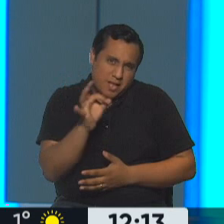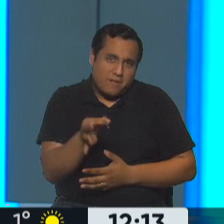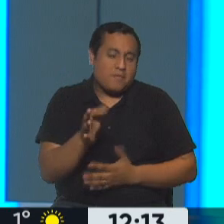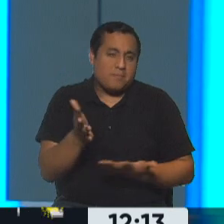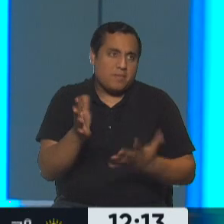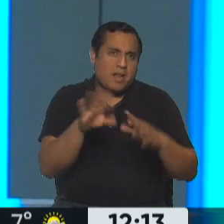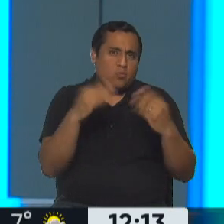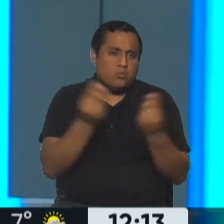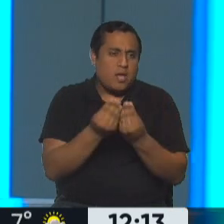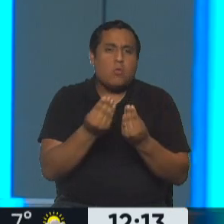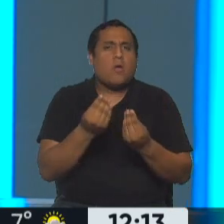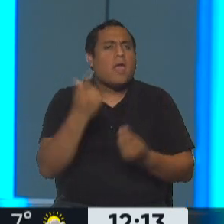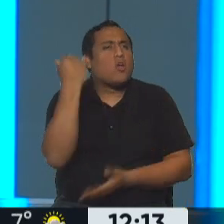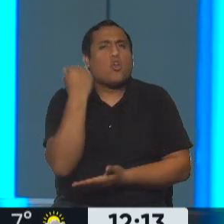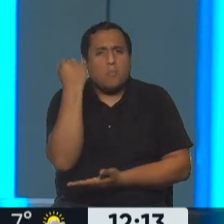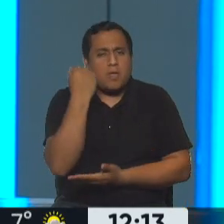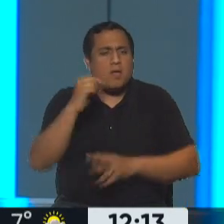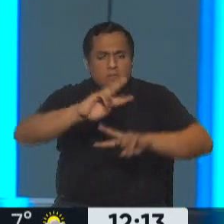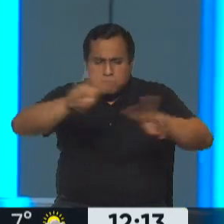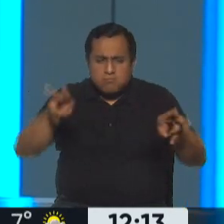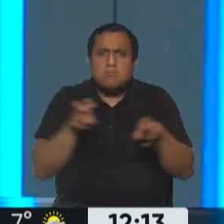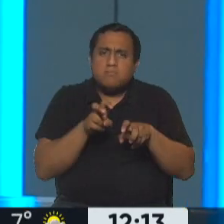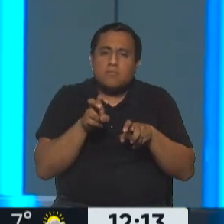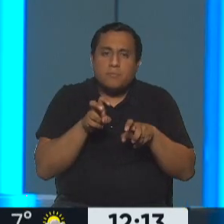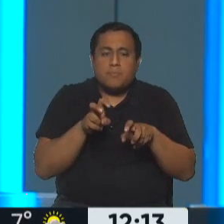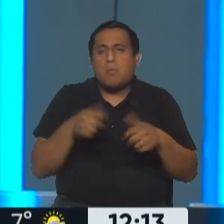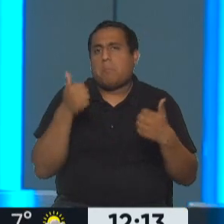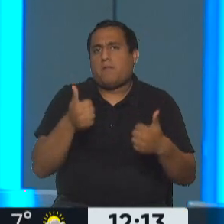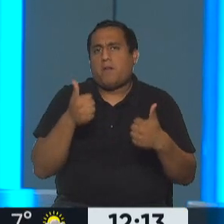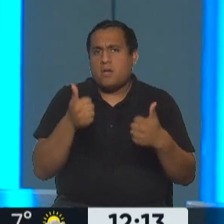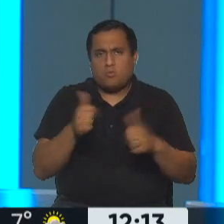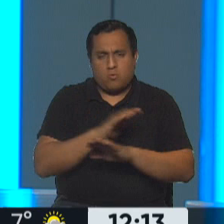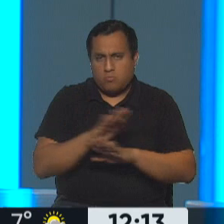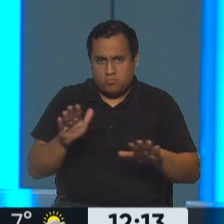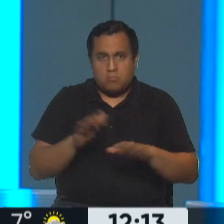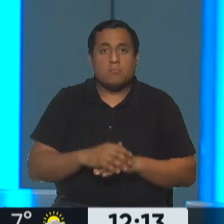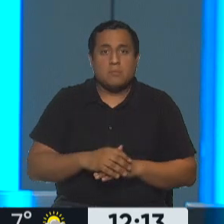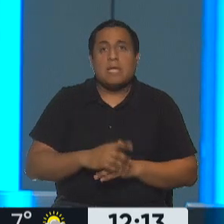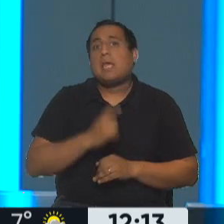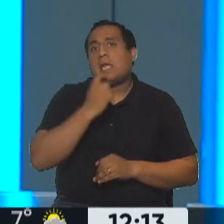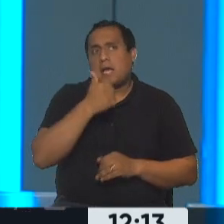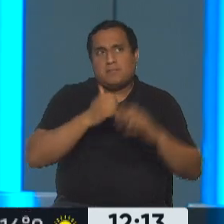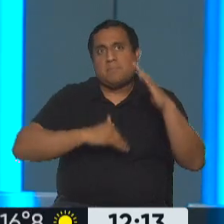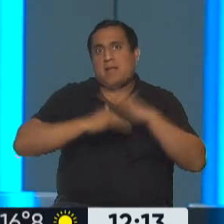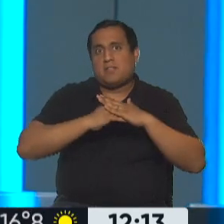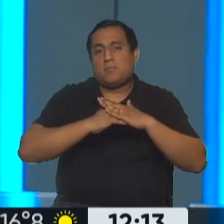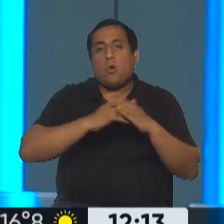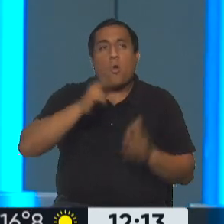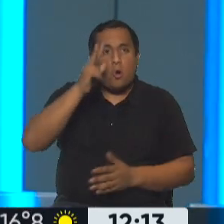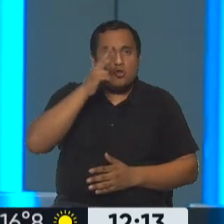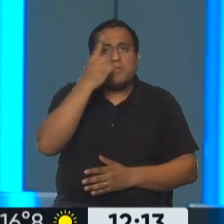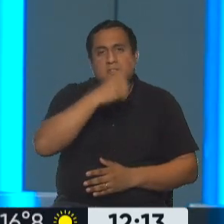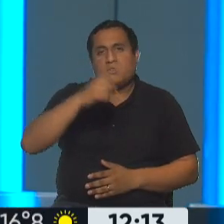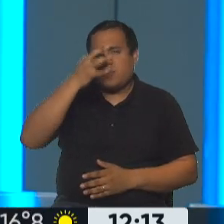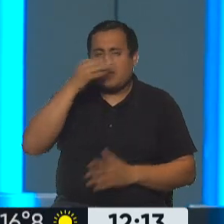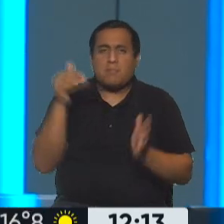en términos económicos de recaudación fue excelente, está mucho más cerca del máximo que esperaban, 8.120 millones